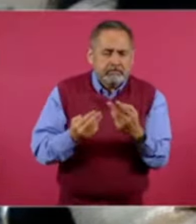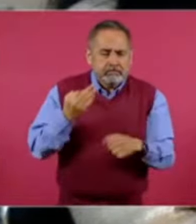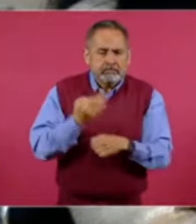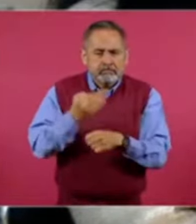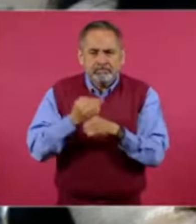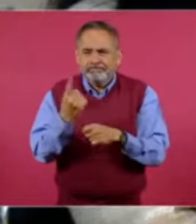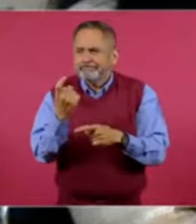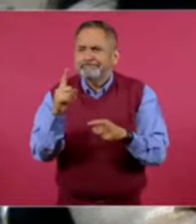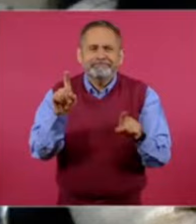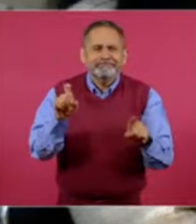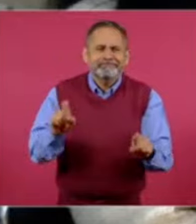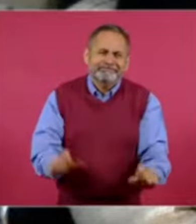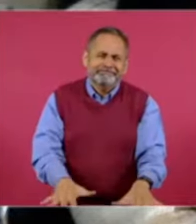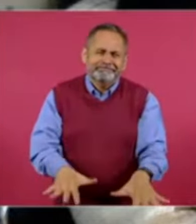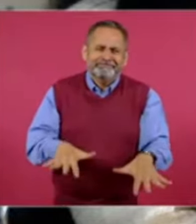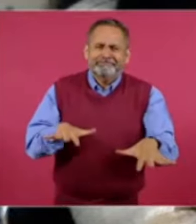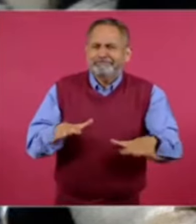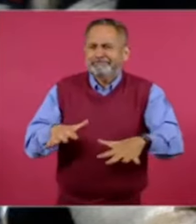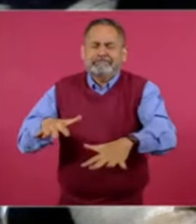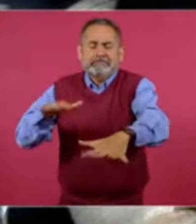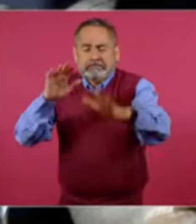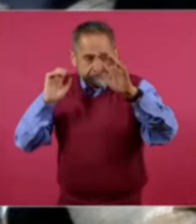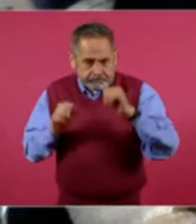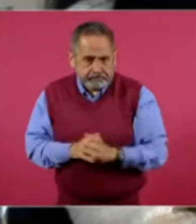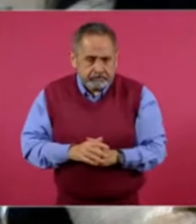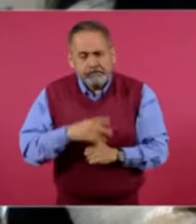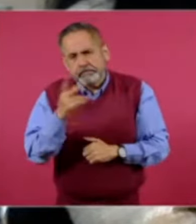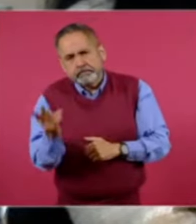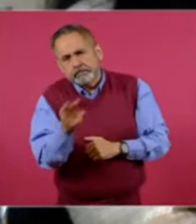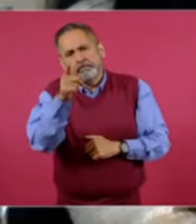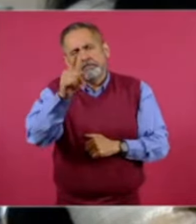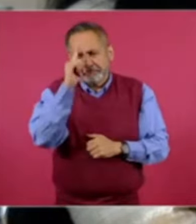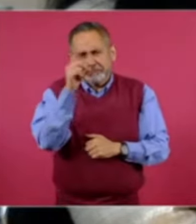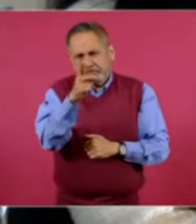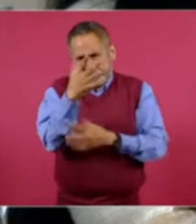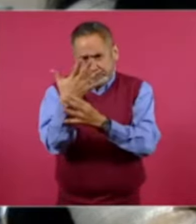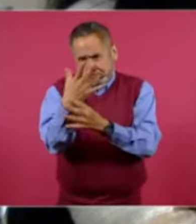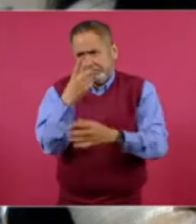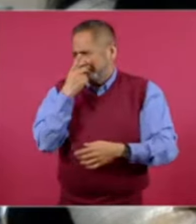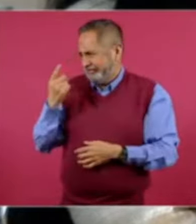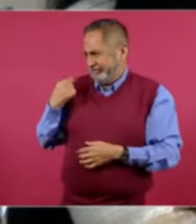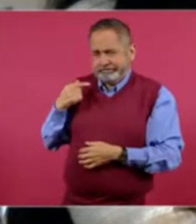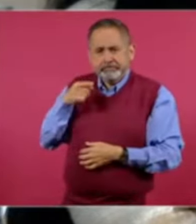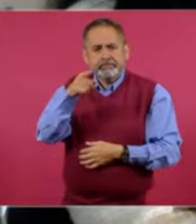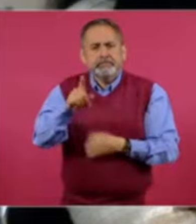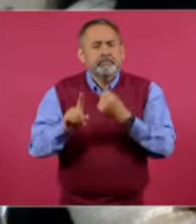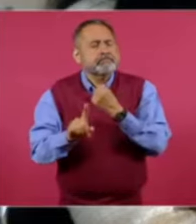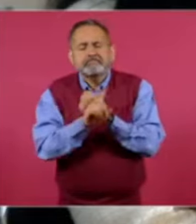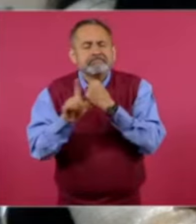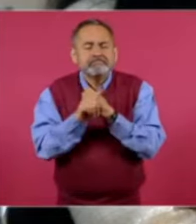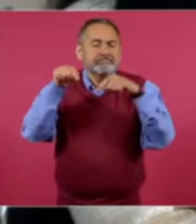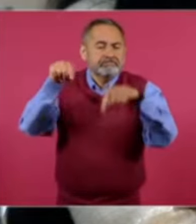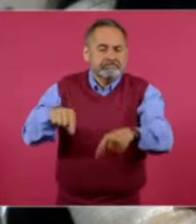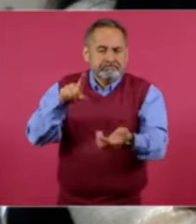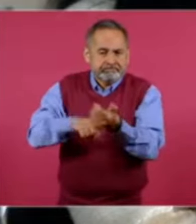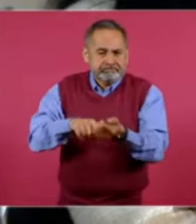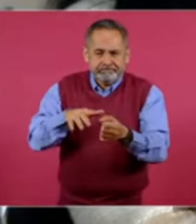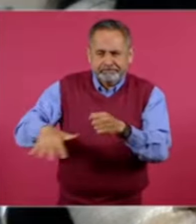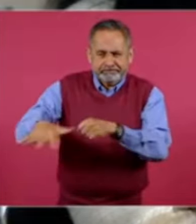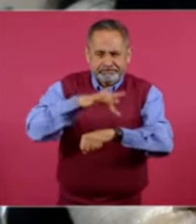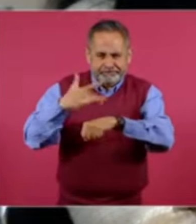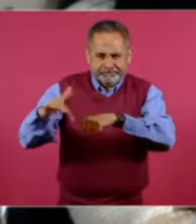estas inundaciones. Y preguntarle también, usted hace unos días dijo que el problema de fondo en esa